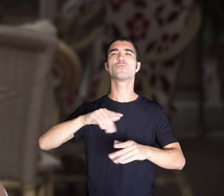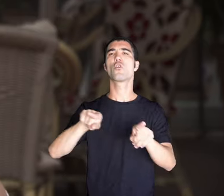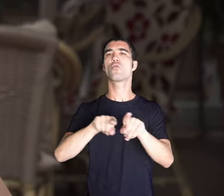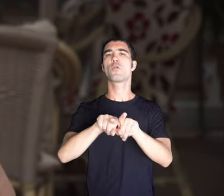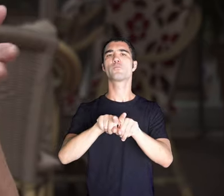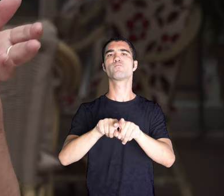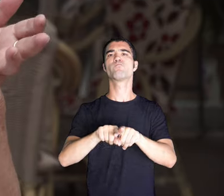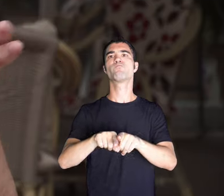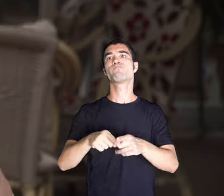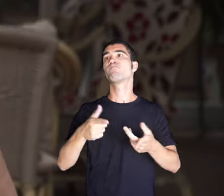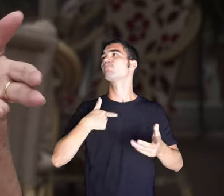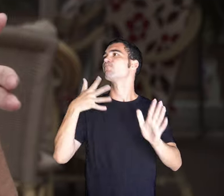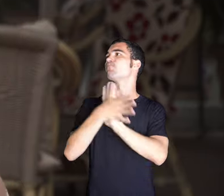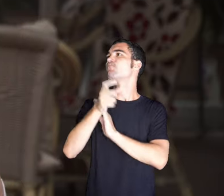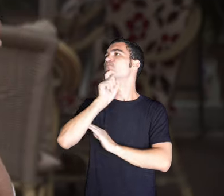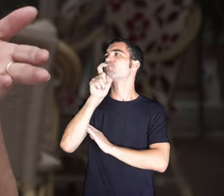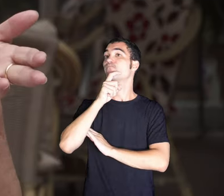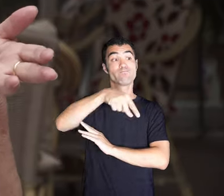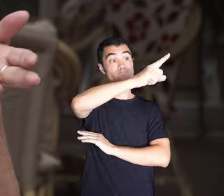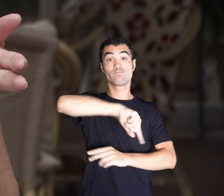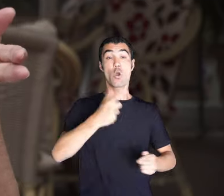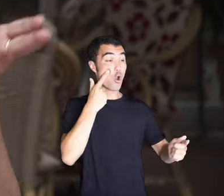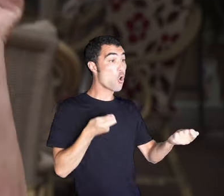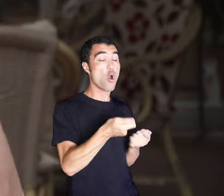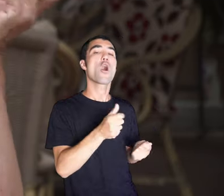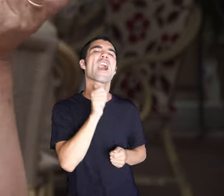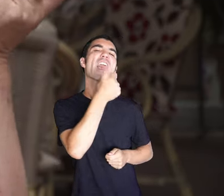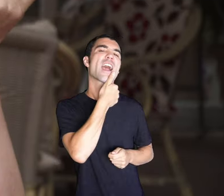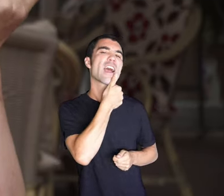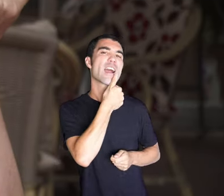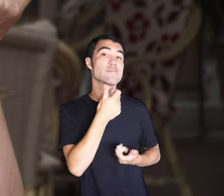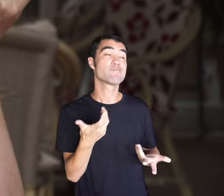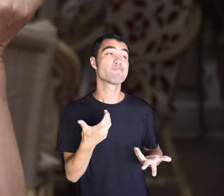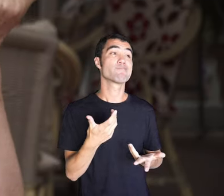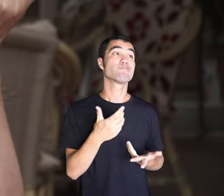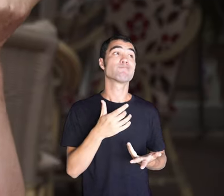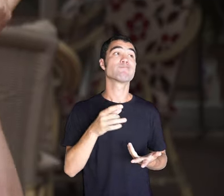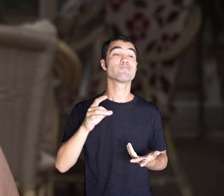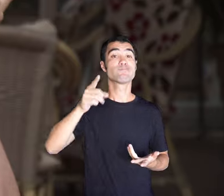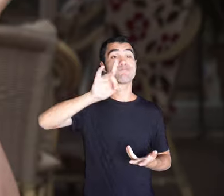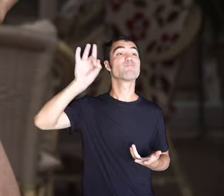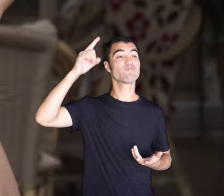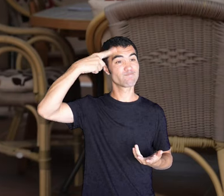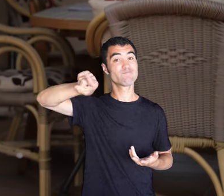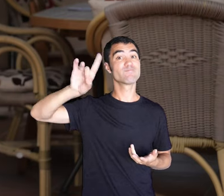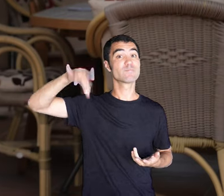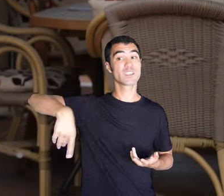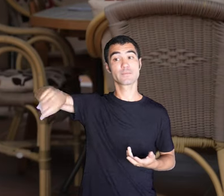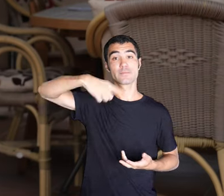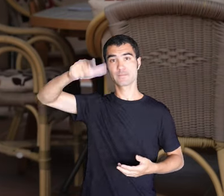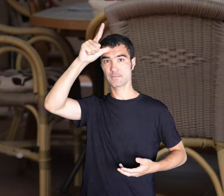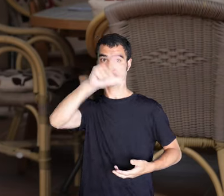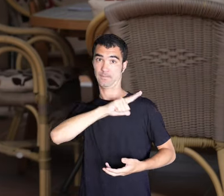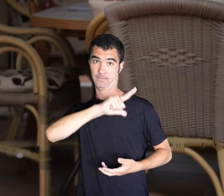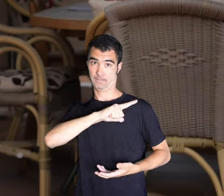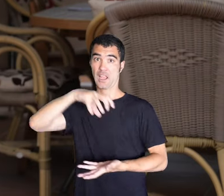bajo, ¿cómo yo puedo decir? Todo estaba controlado por la Armada.